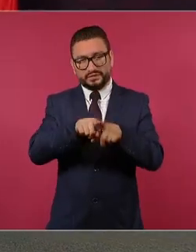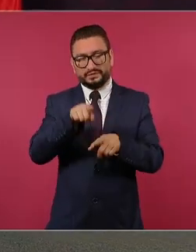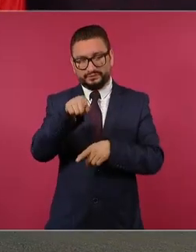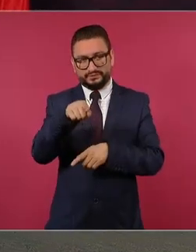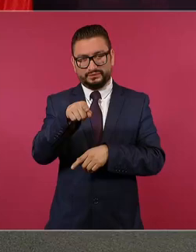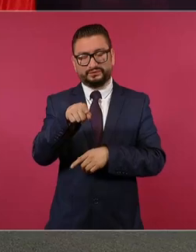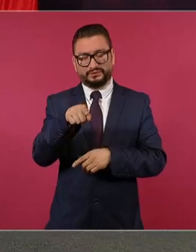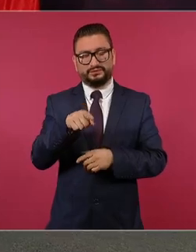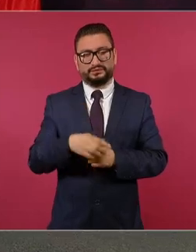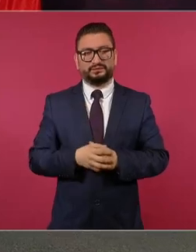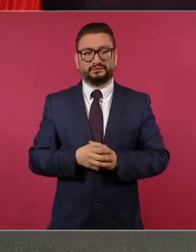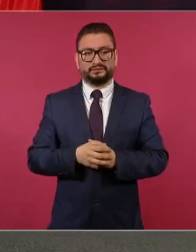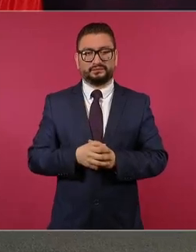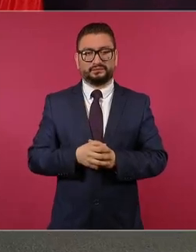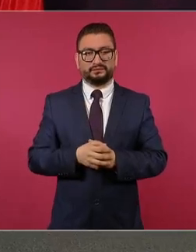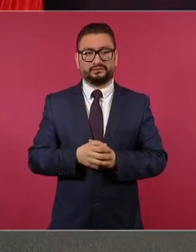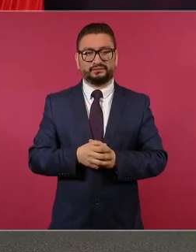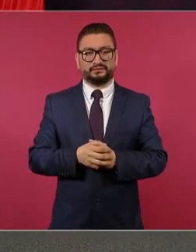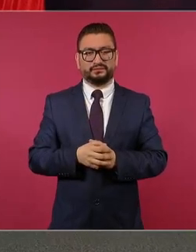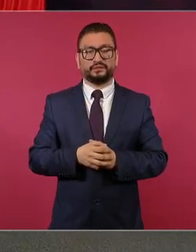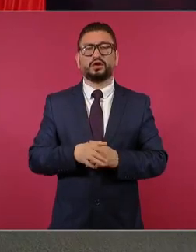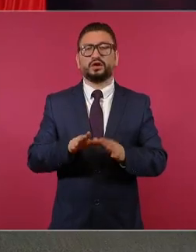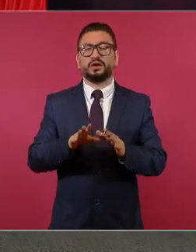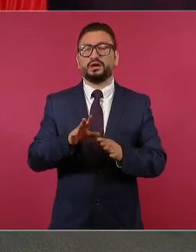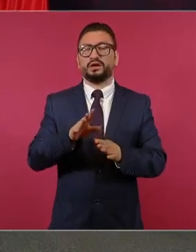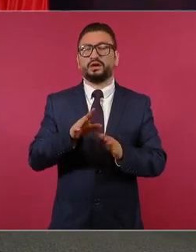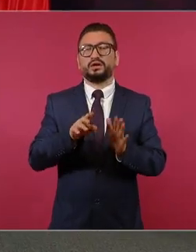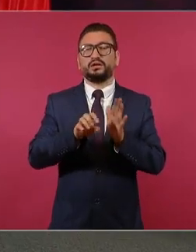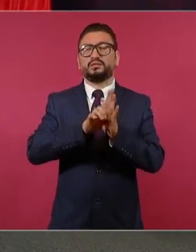precisamente de cómo los jueces